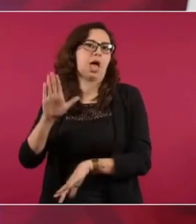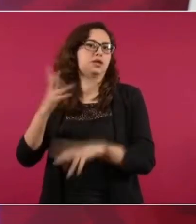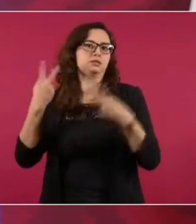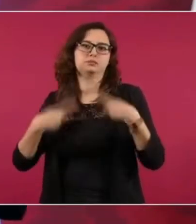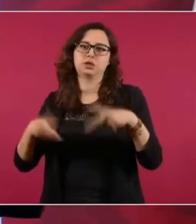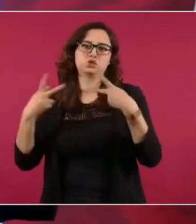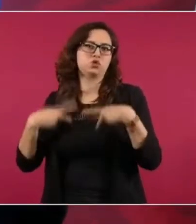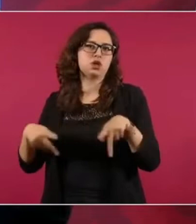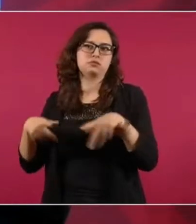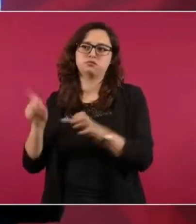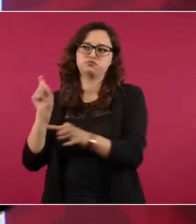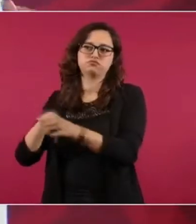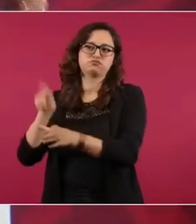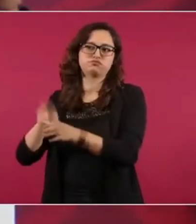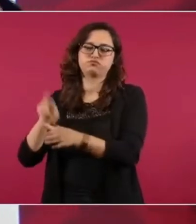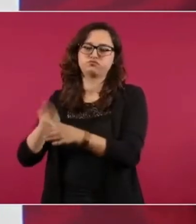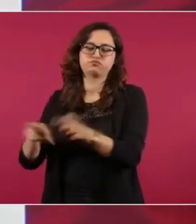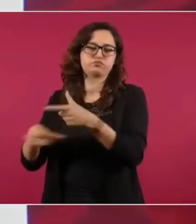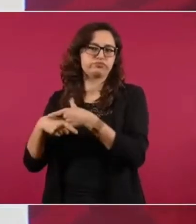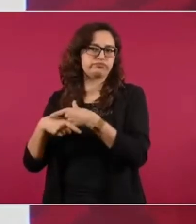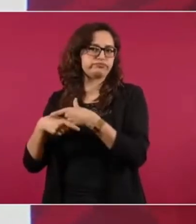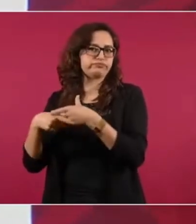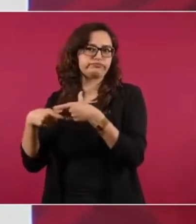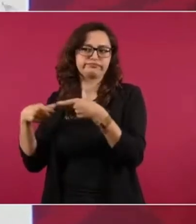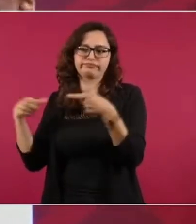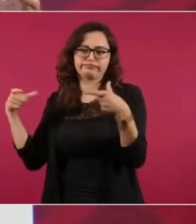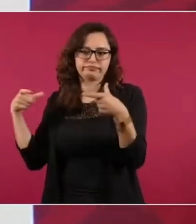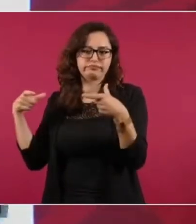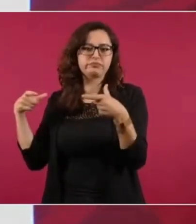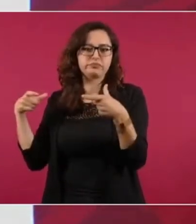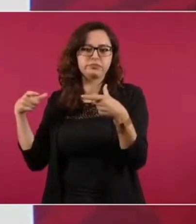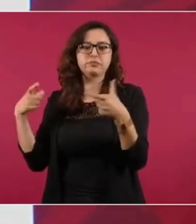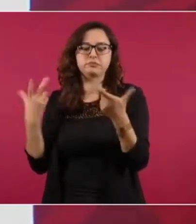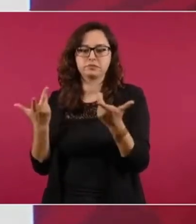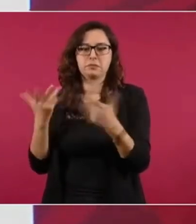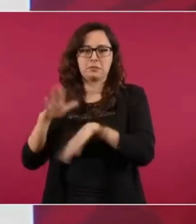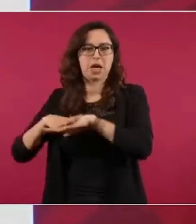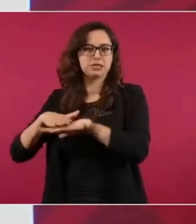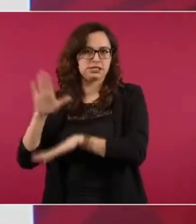Nada más que también en eso hay niveles.